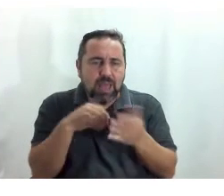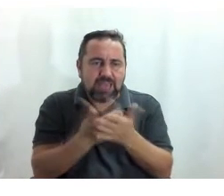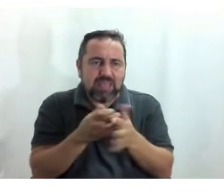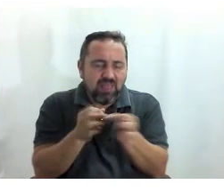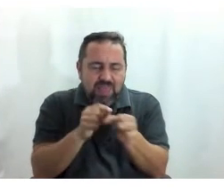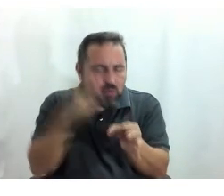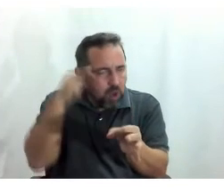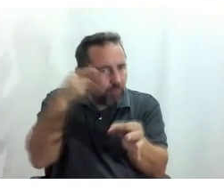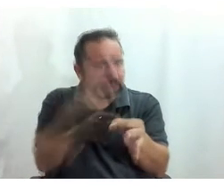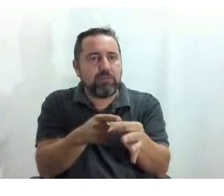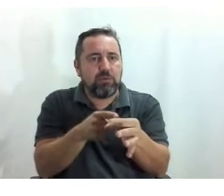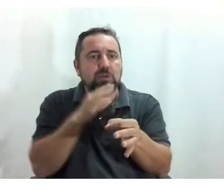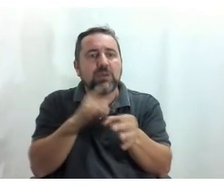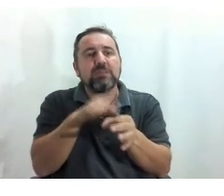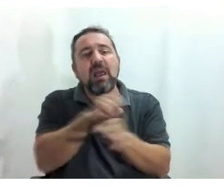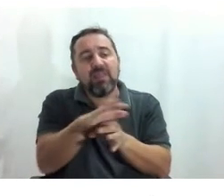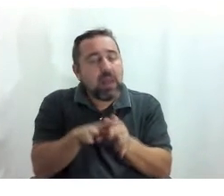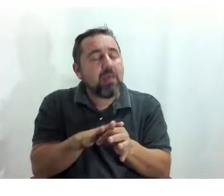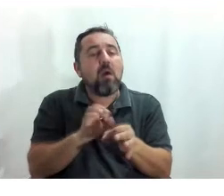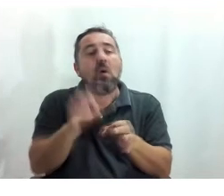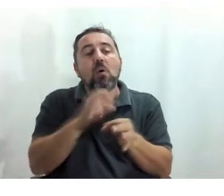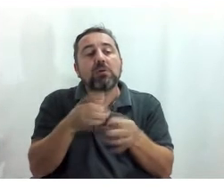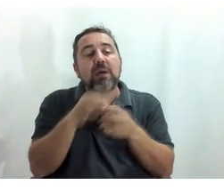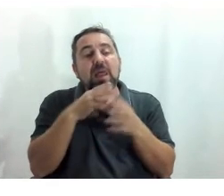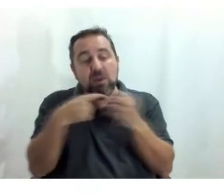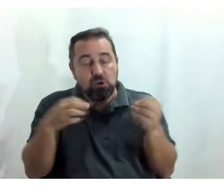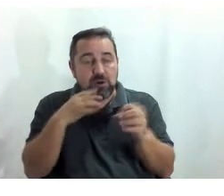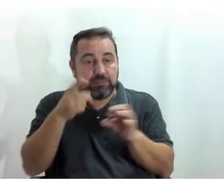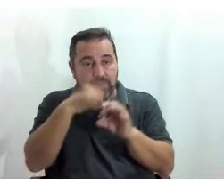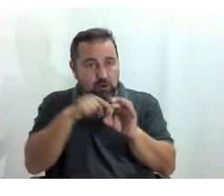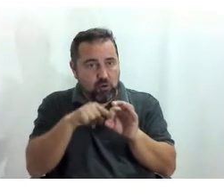célula target, que sería la célula ciliada o la neurona del ganglio coclear.